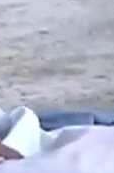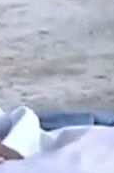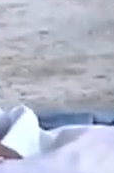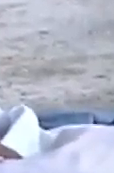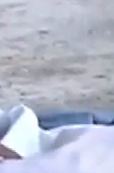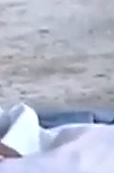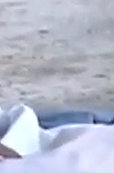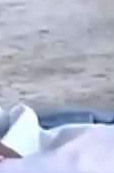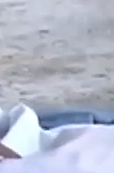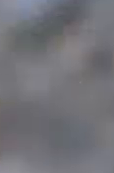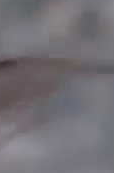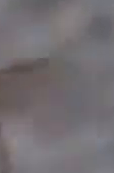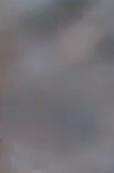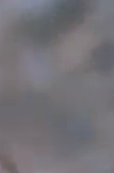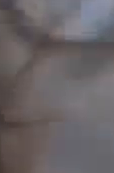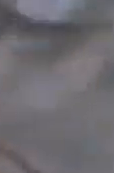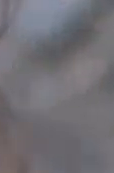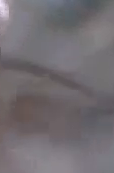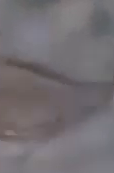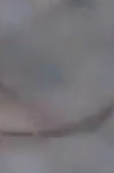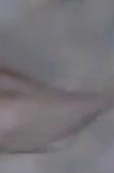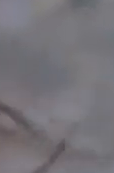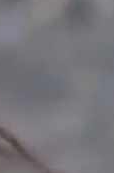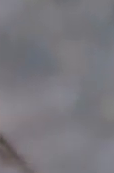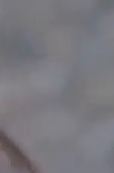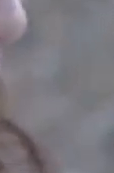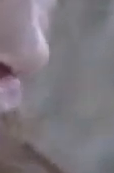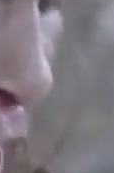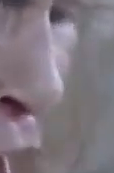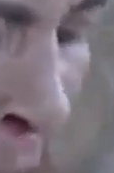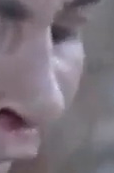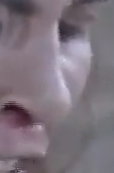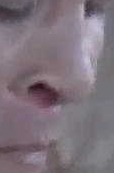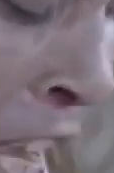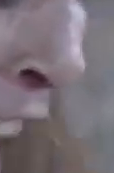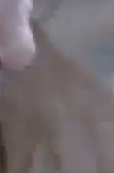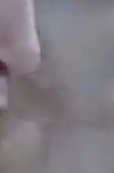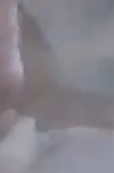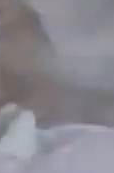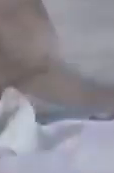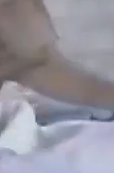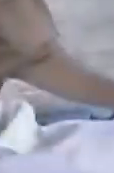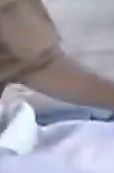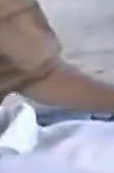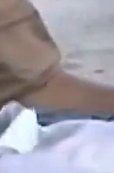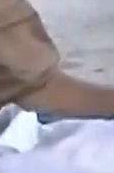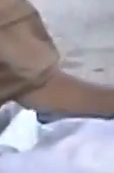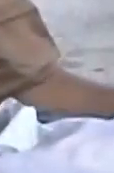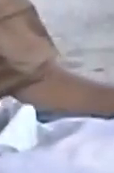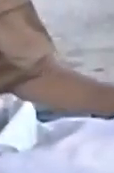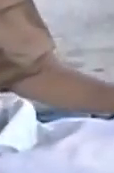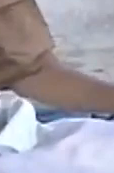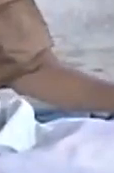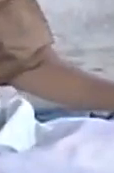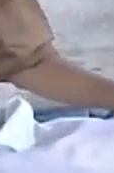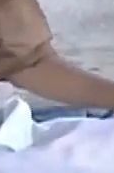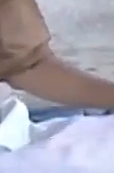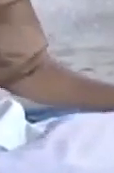ante ellos. Fue encerrada en este calabozo oscuro, sometida, humillada y torturada por el ejército